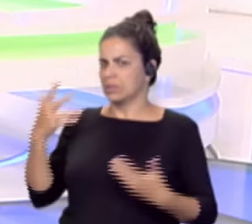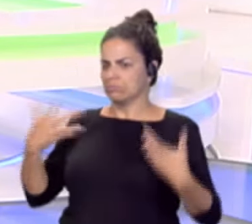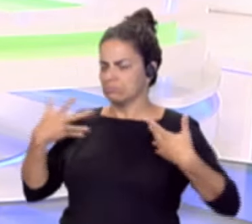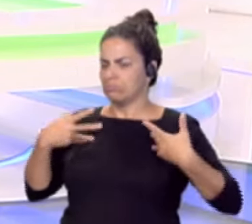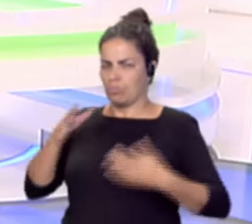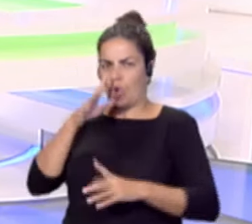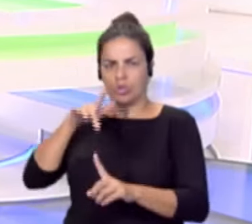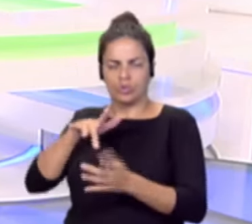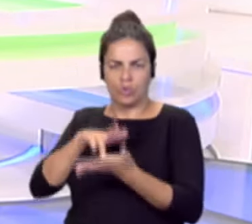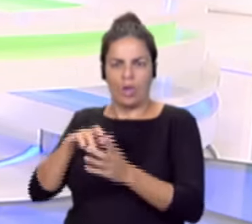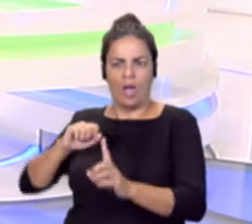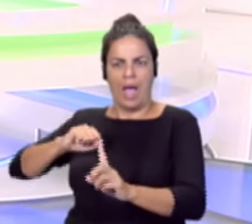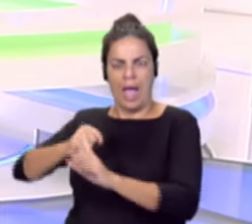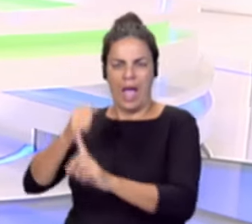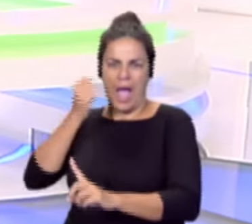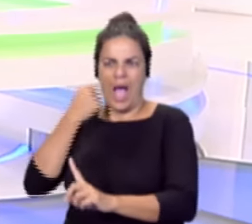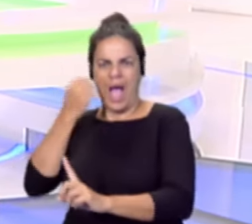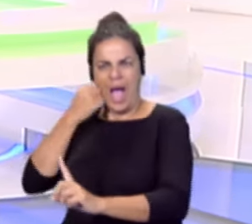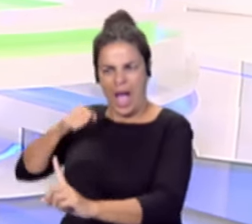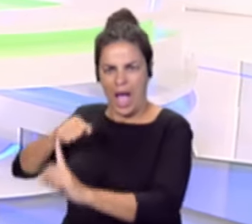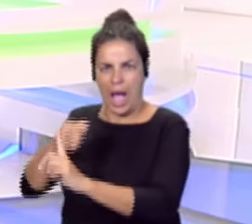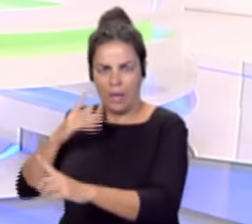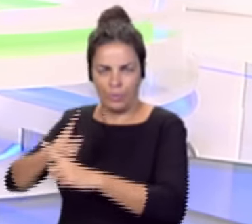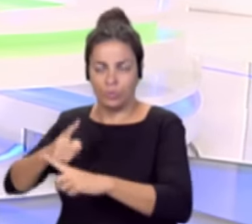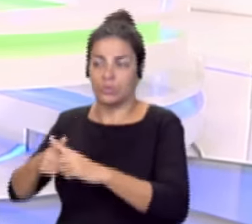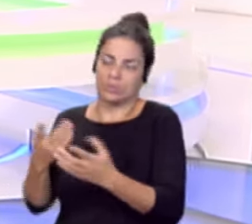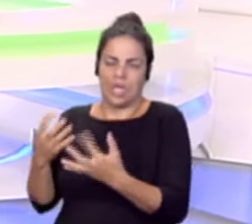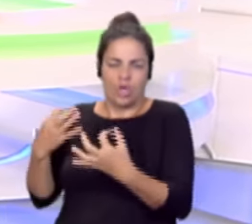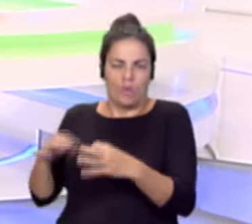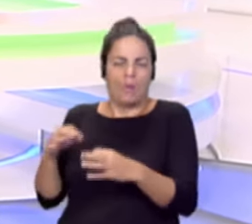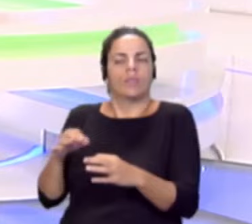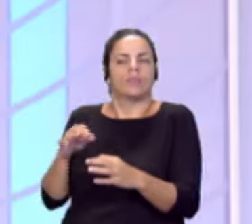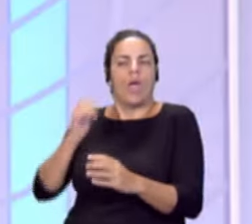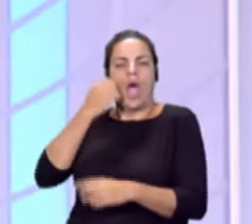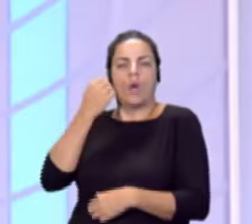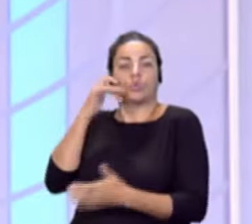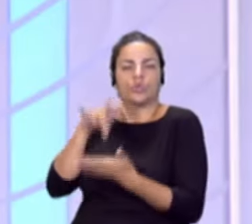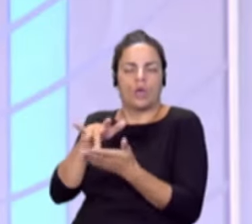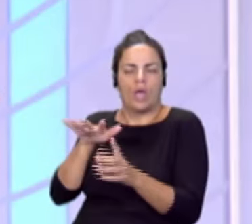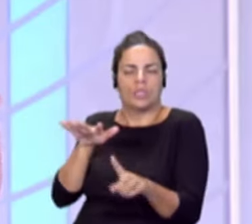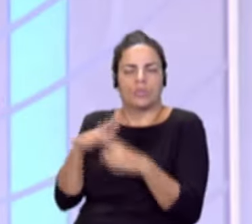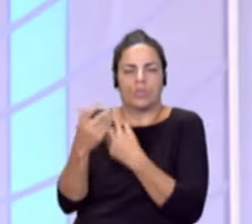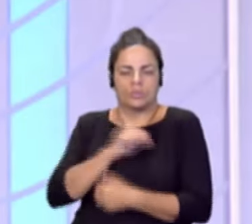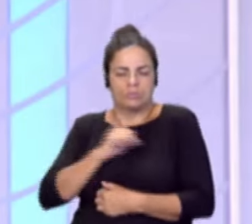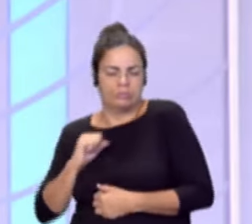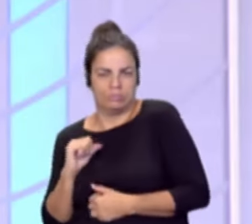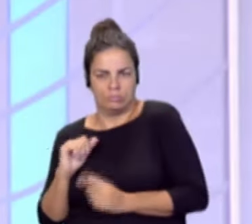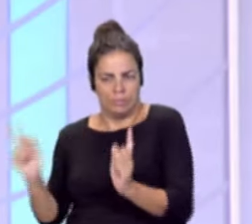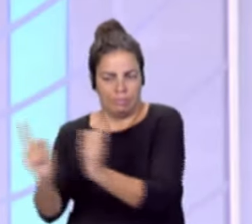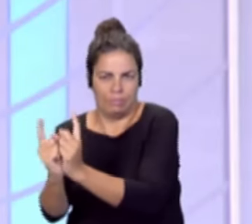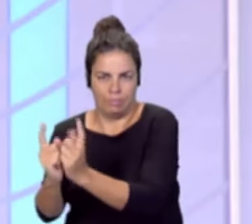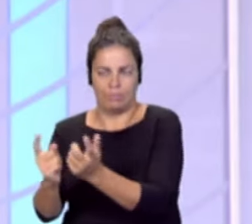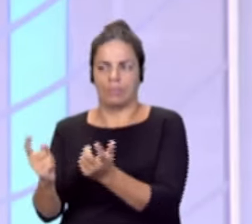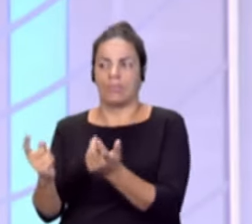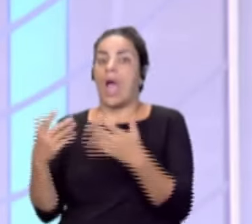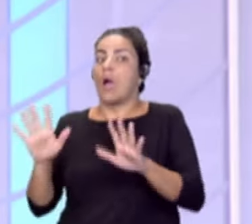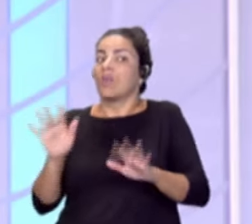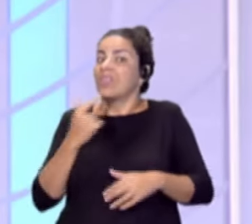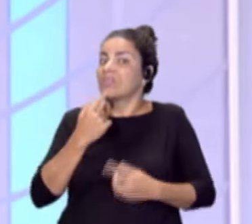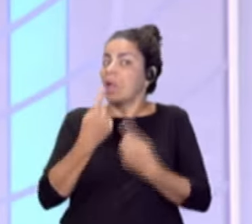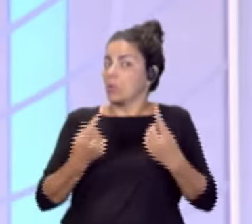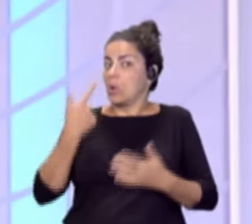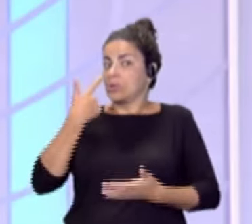abuso que normalmente se hace en una situación de secreto o de privacidad, que aunque en este caso dicen que hay testigos, ¿eh?